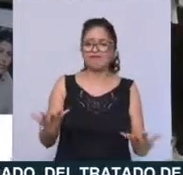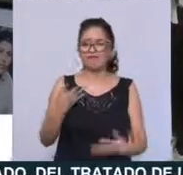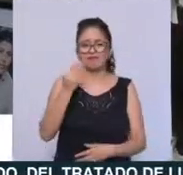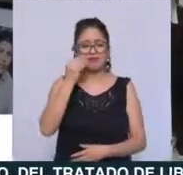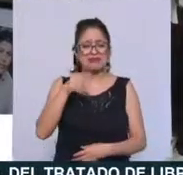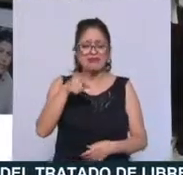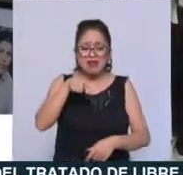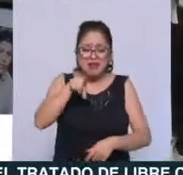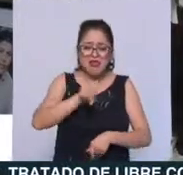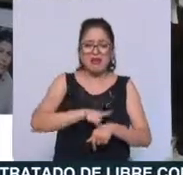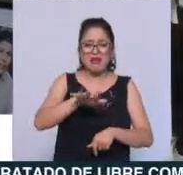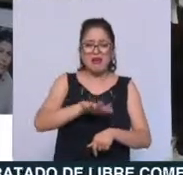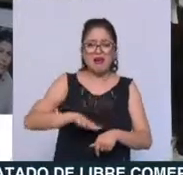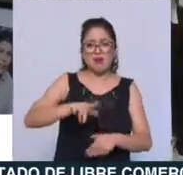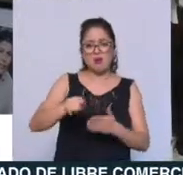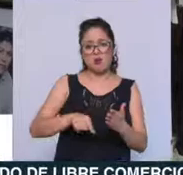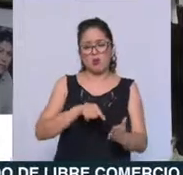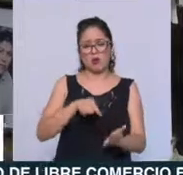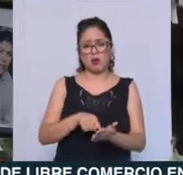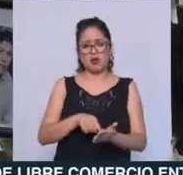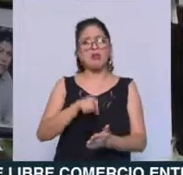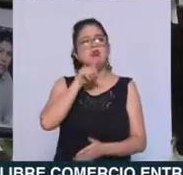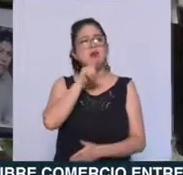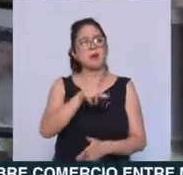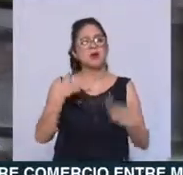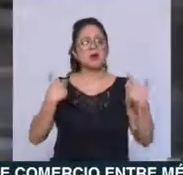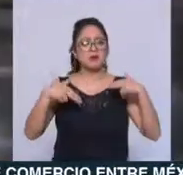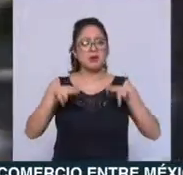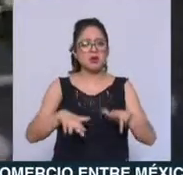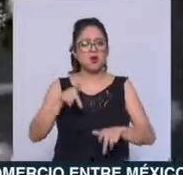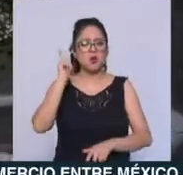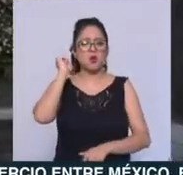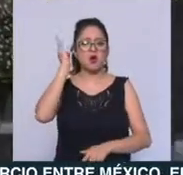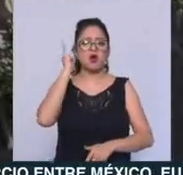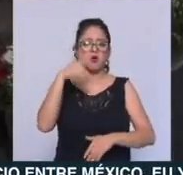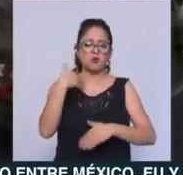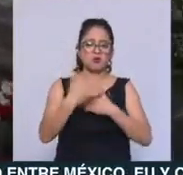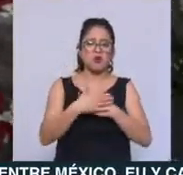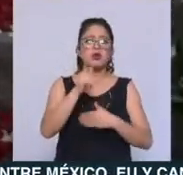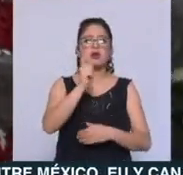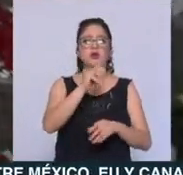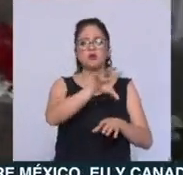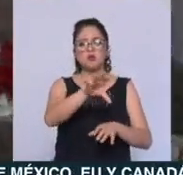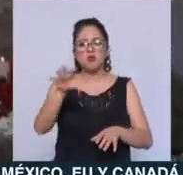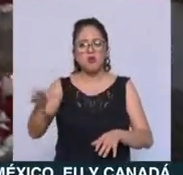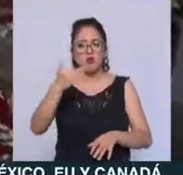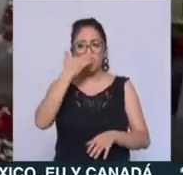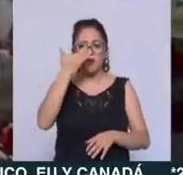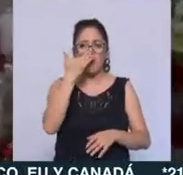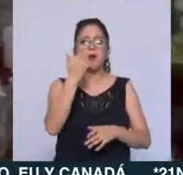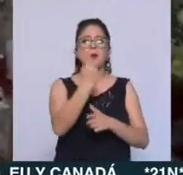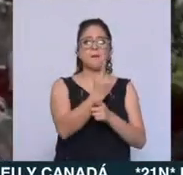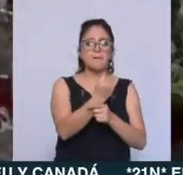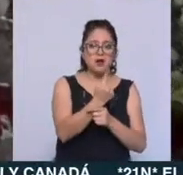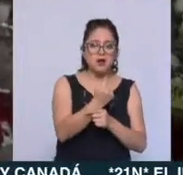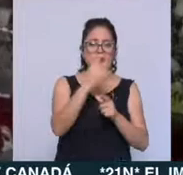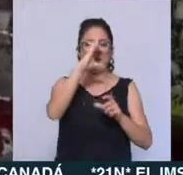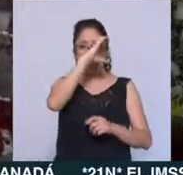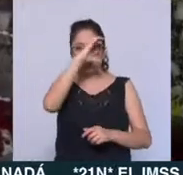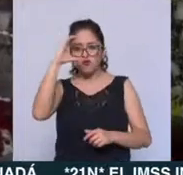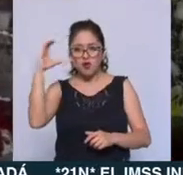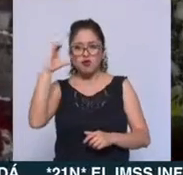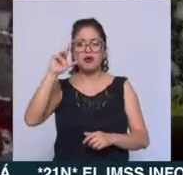suscitó aquí, pero también representa ahora una esperanza. Con arreglos florales, veladoras y fotografías,